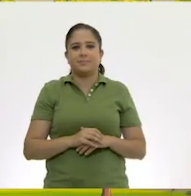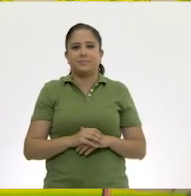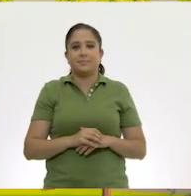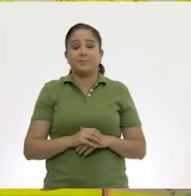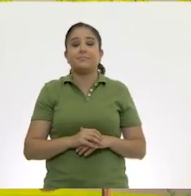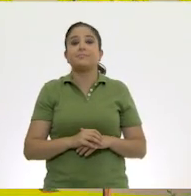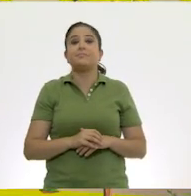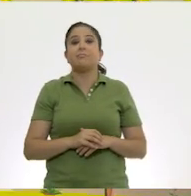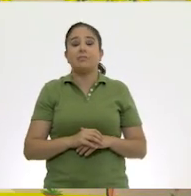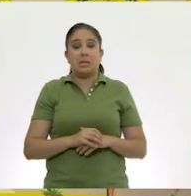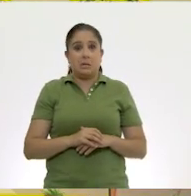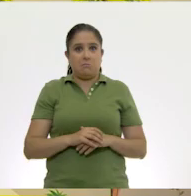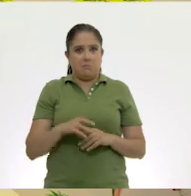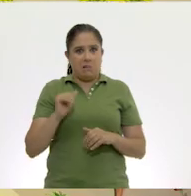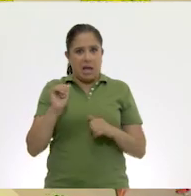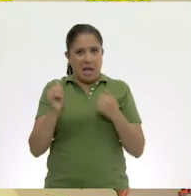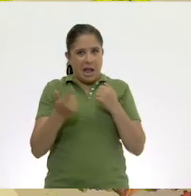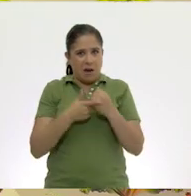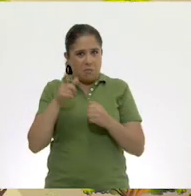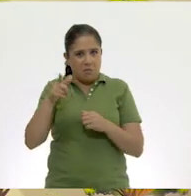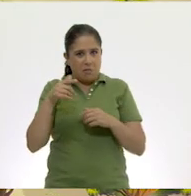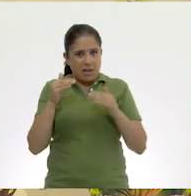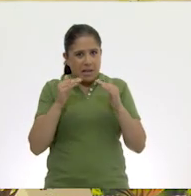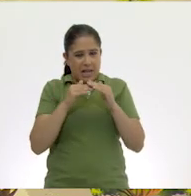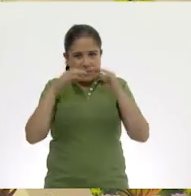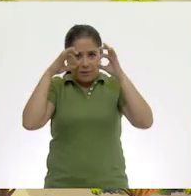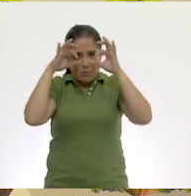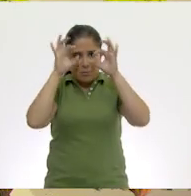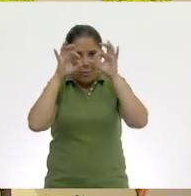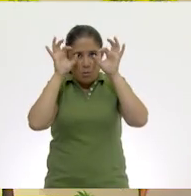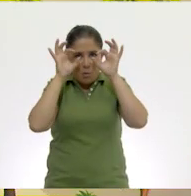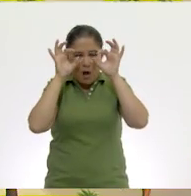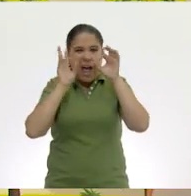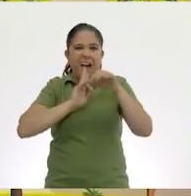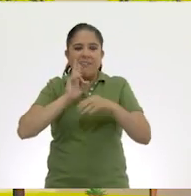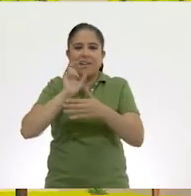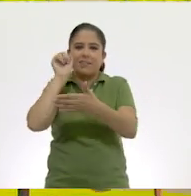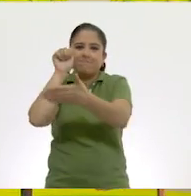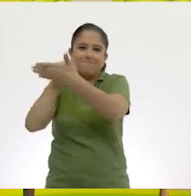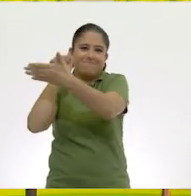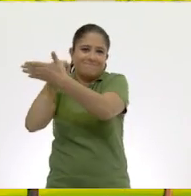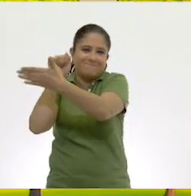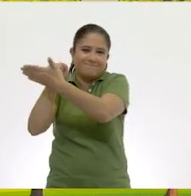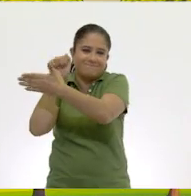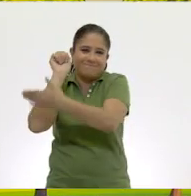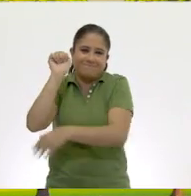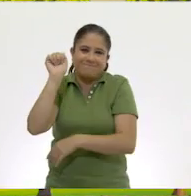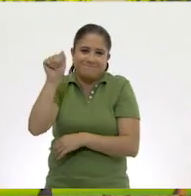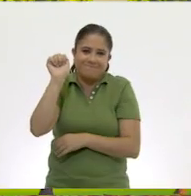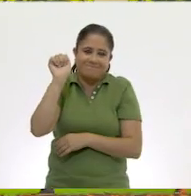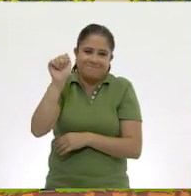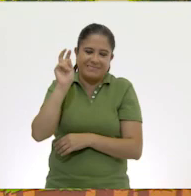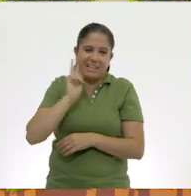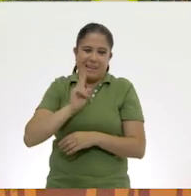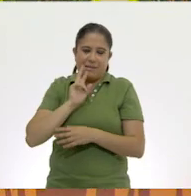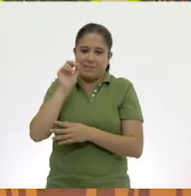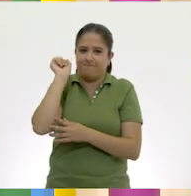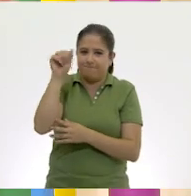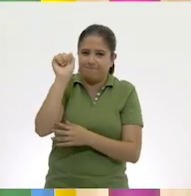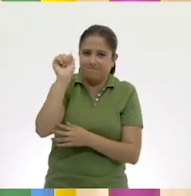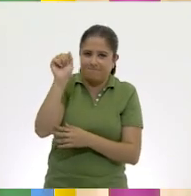alguien vivirá aquí será la casa del búho tocar en la puerta ve vamos a tocar la